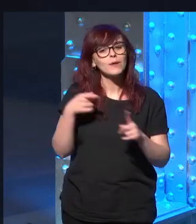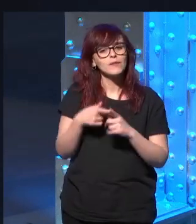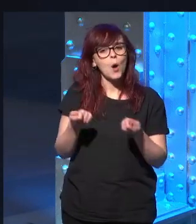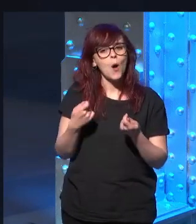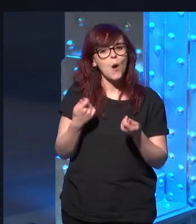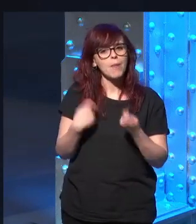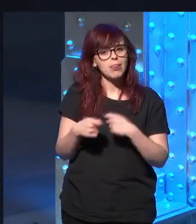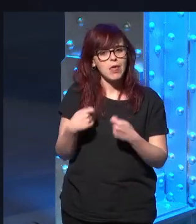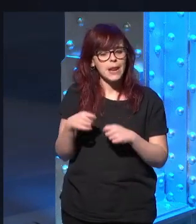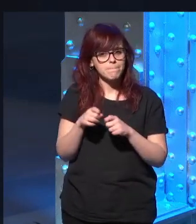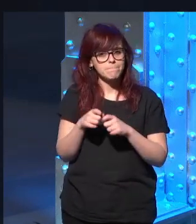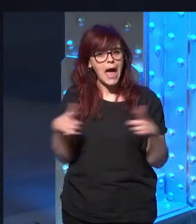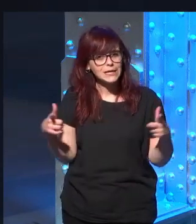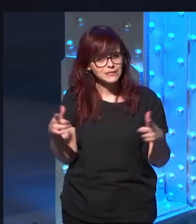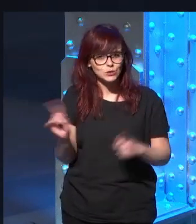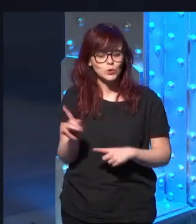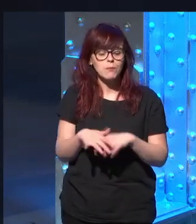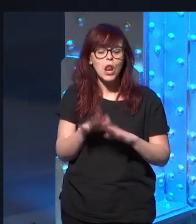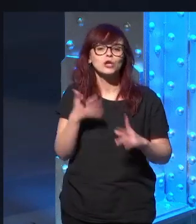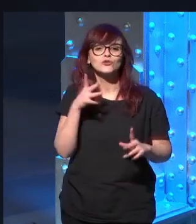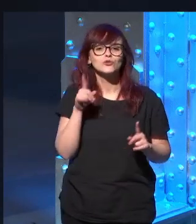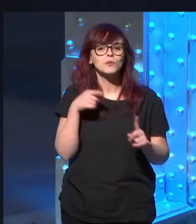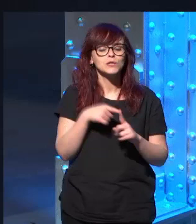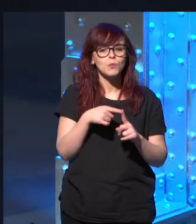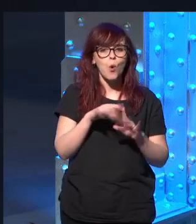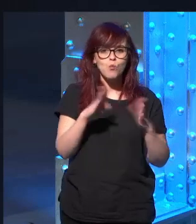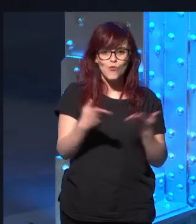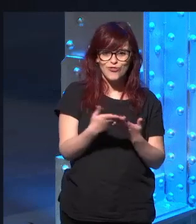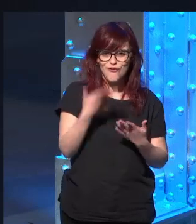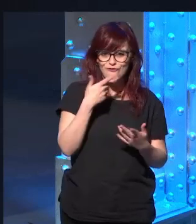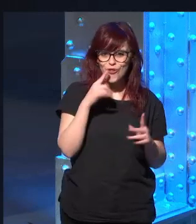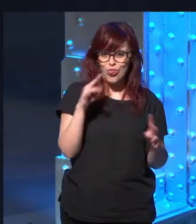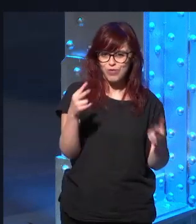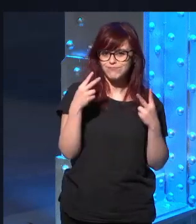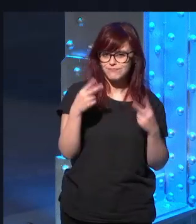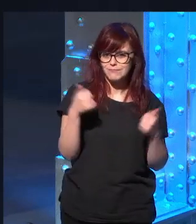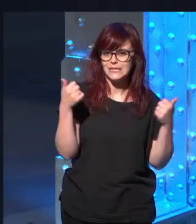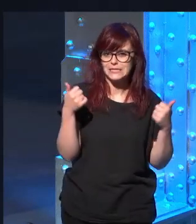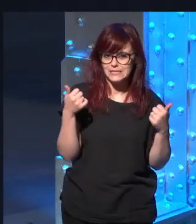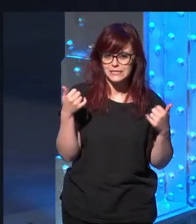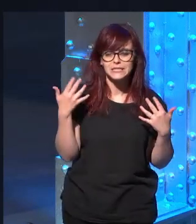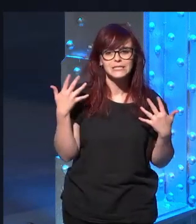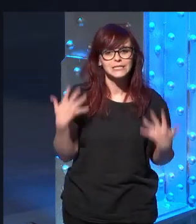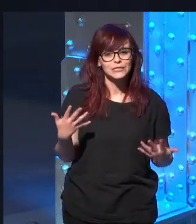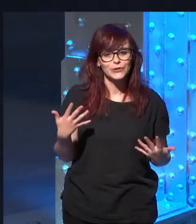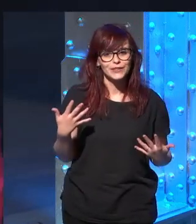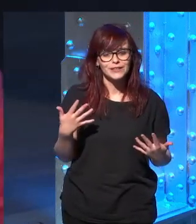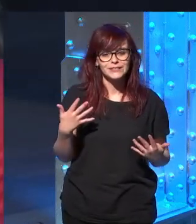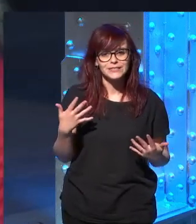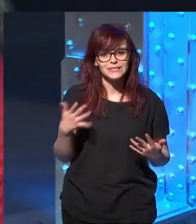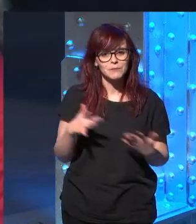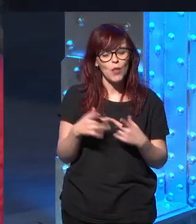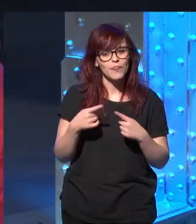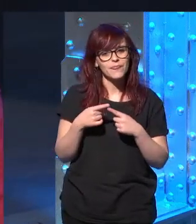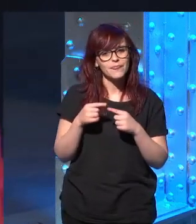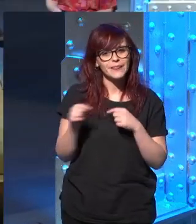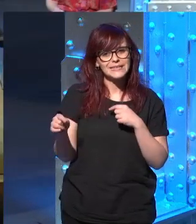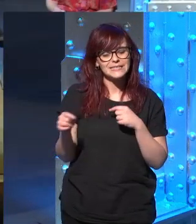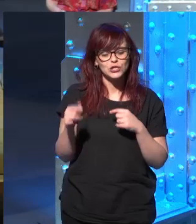ejemplares, sino como para conocerte en el corrillo. En el mundillo, ¿no? Como un indicador. Sí. Pero es cierto que hay como una diferencia, hay mucha